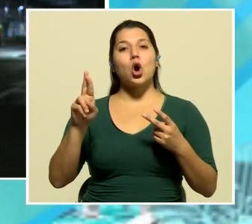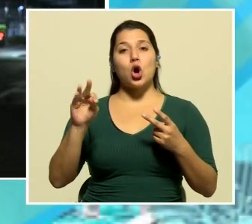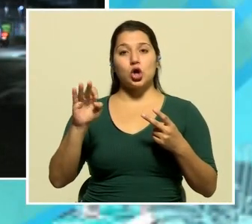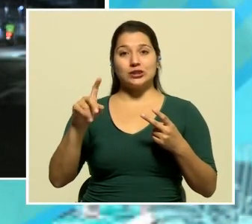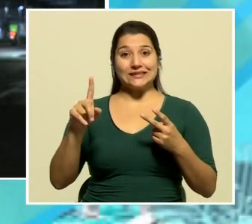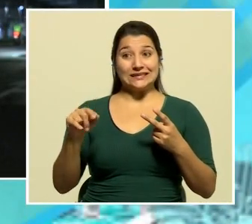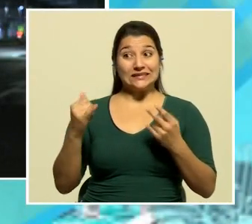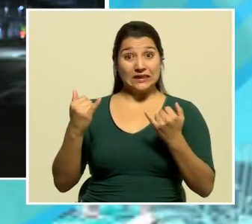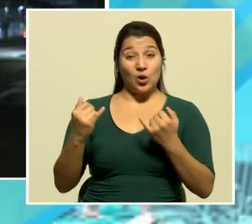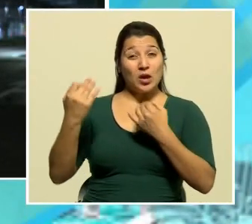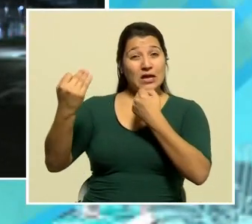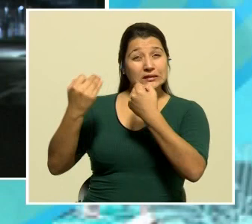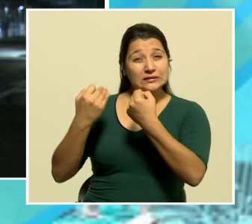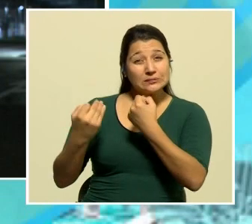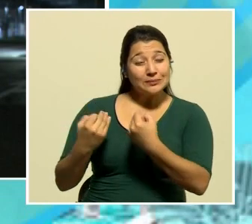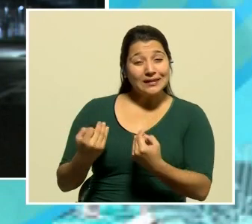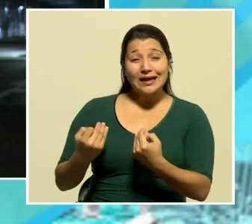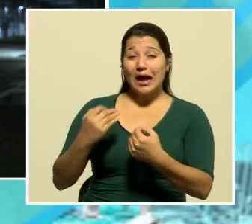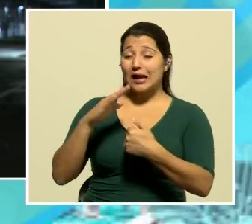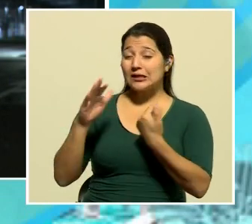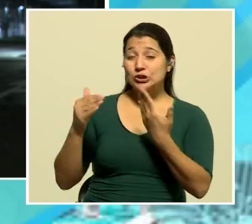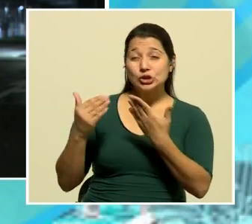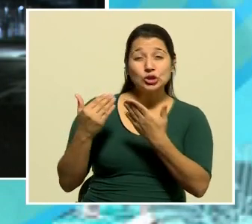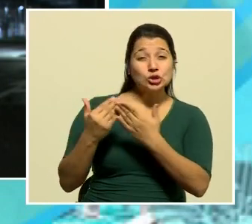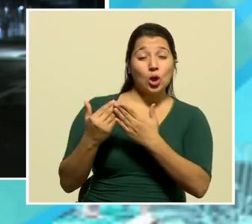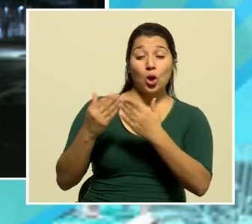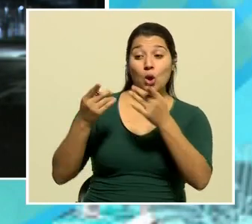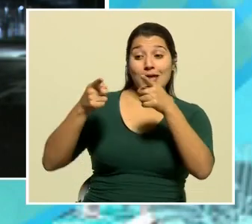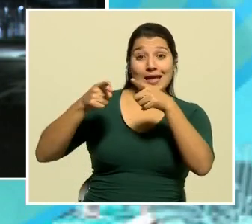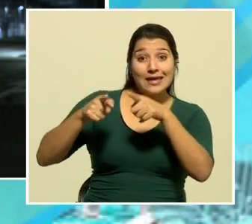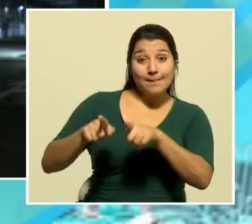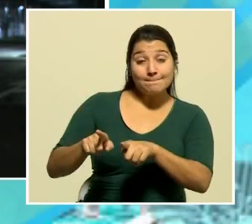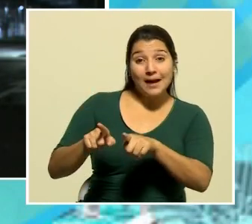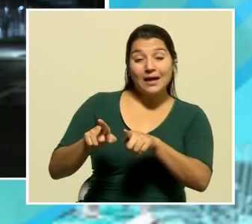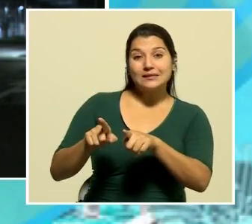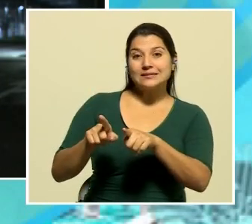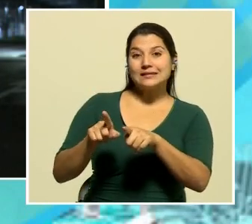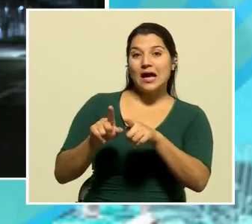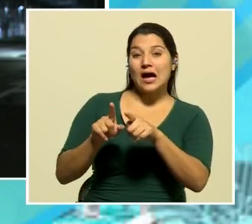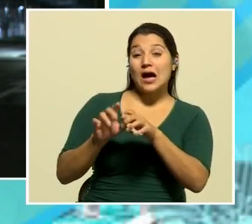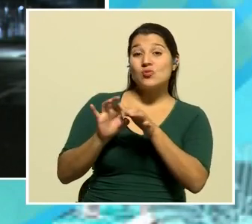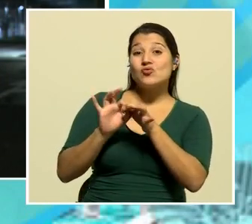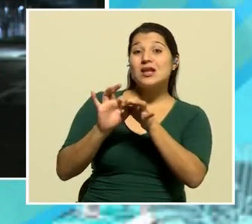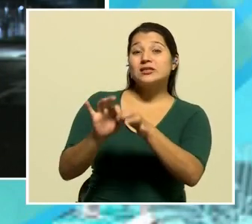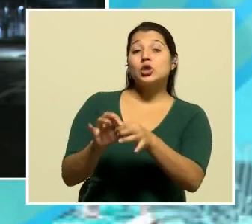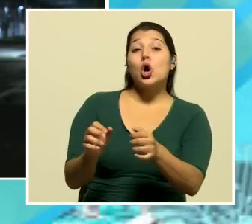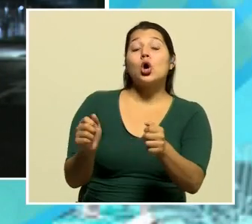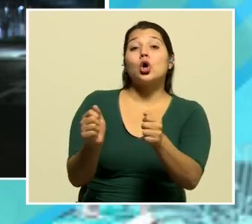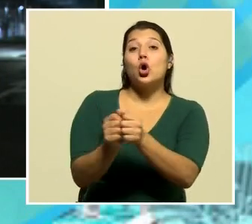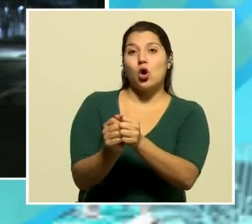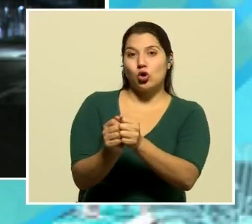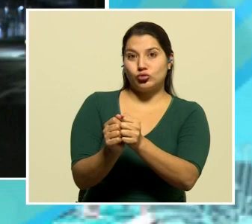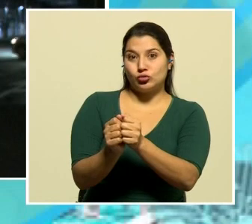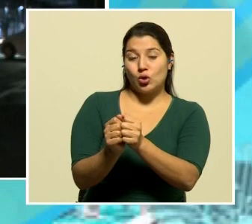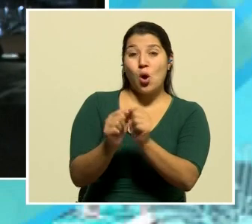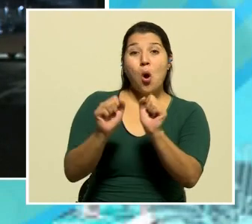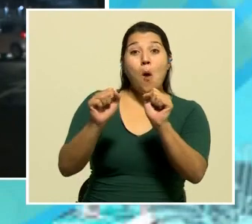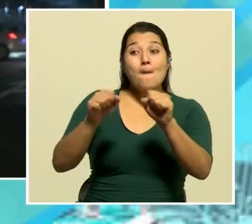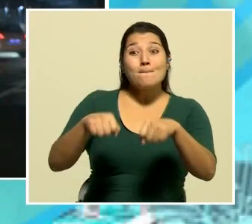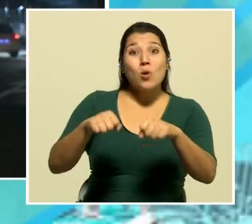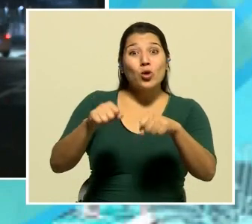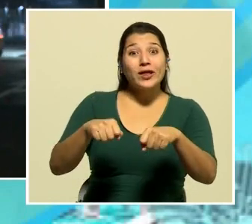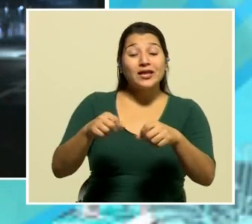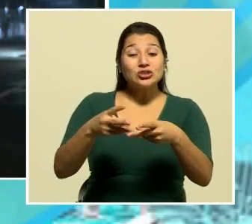paquete sobre todas las circunstancias que se están viviendo en relación con destrabar las